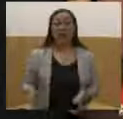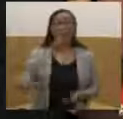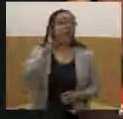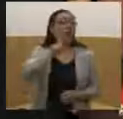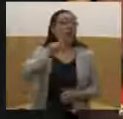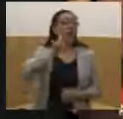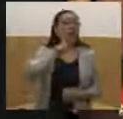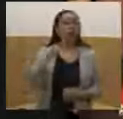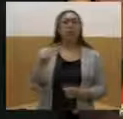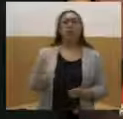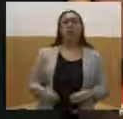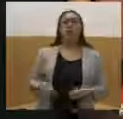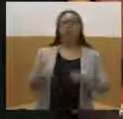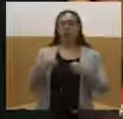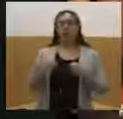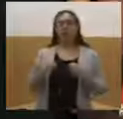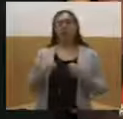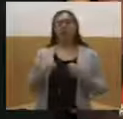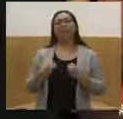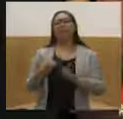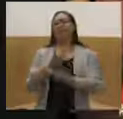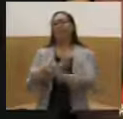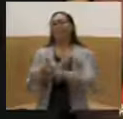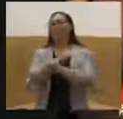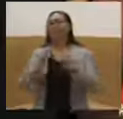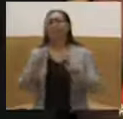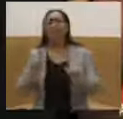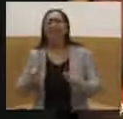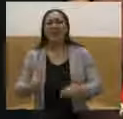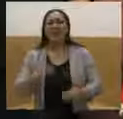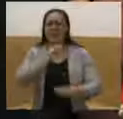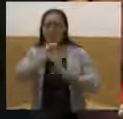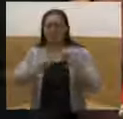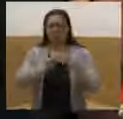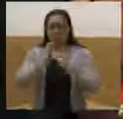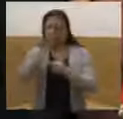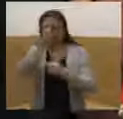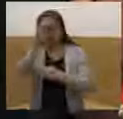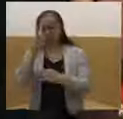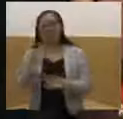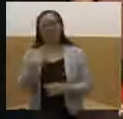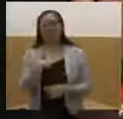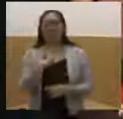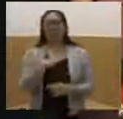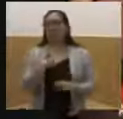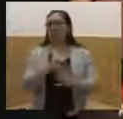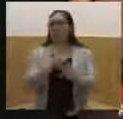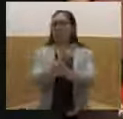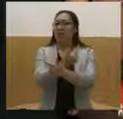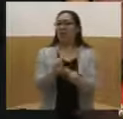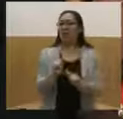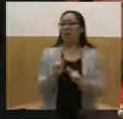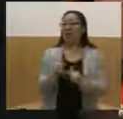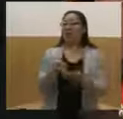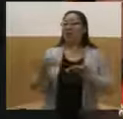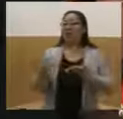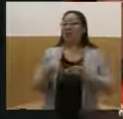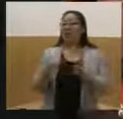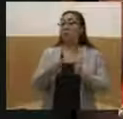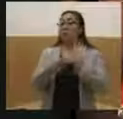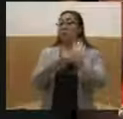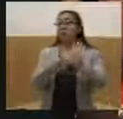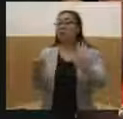una Vida Libre de Violencia. Y esto lo quiero dejar claro porque fue una iniciativa presentada por una senadora